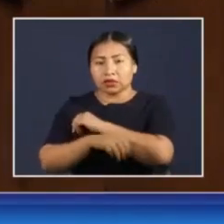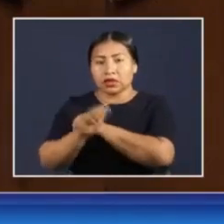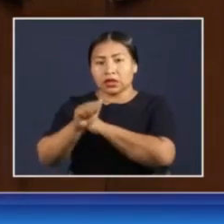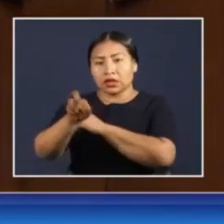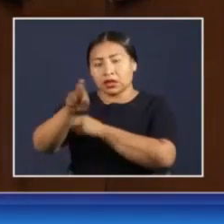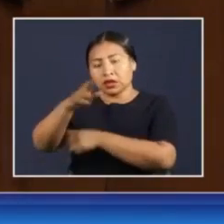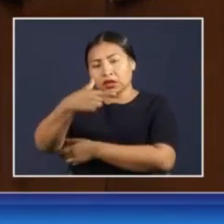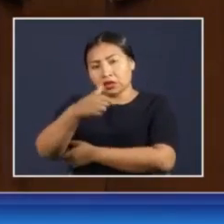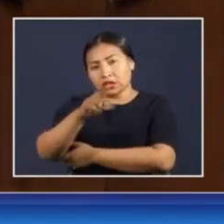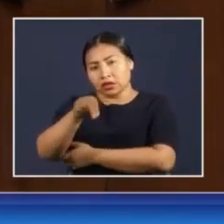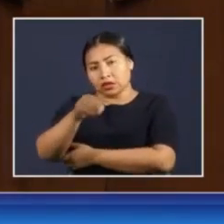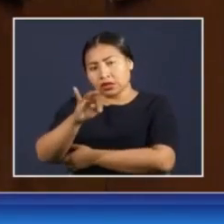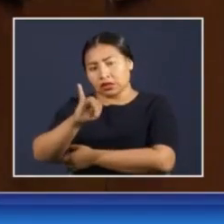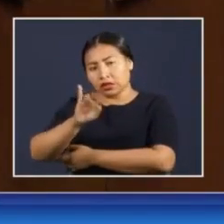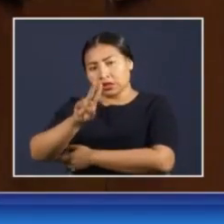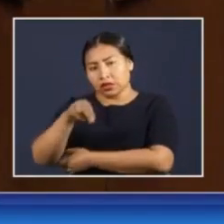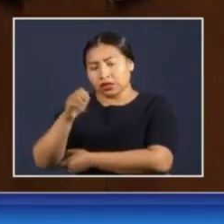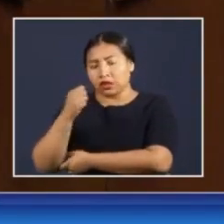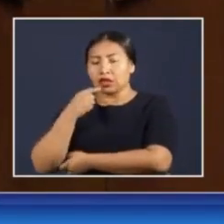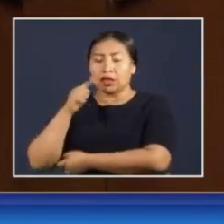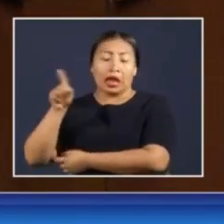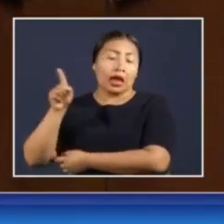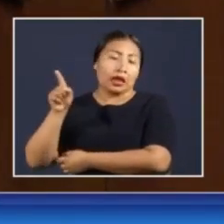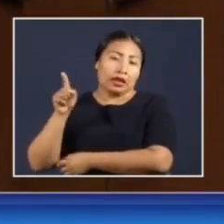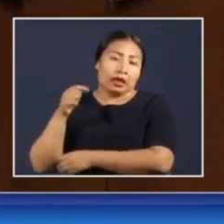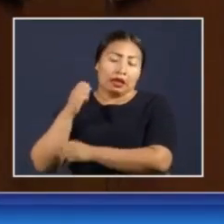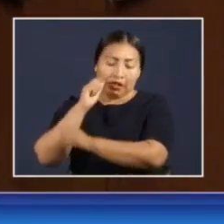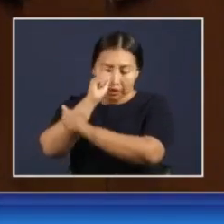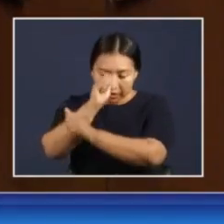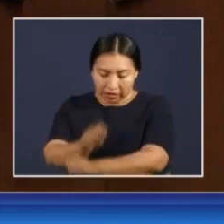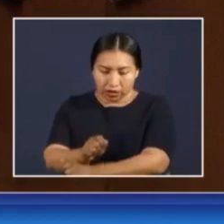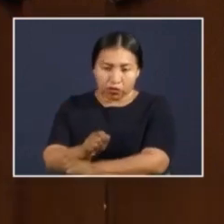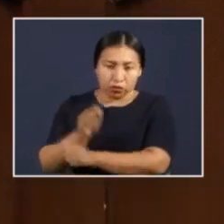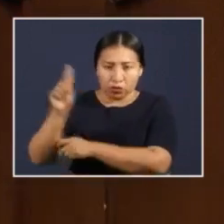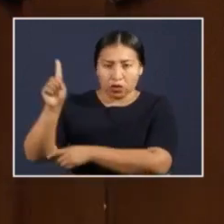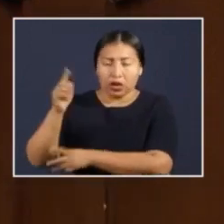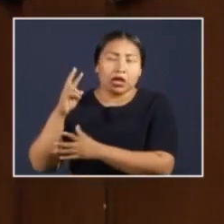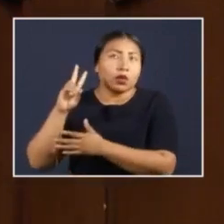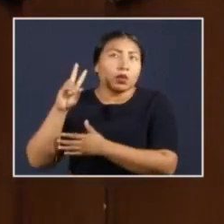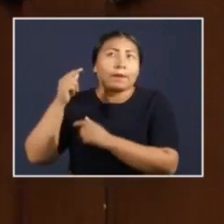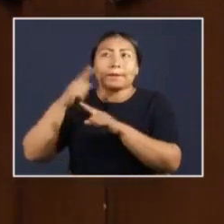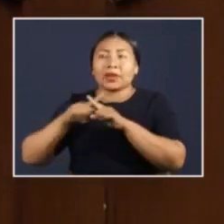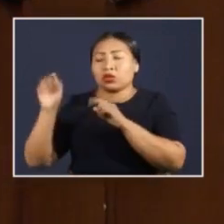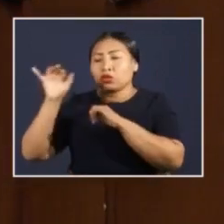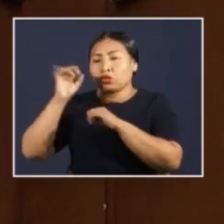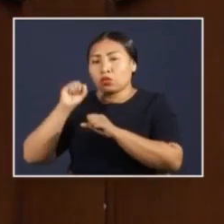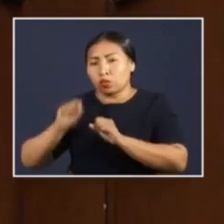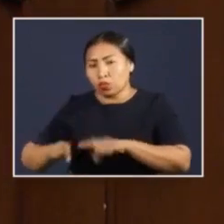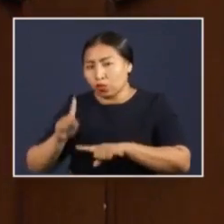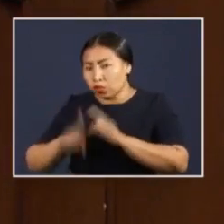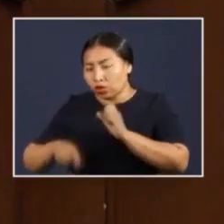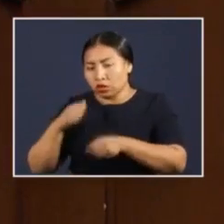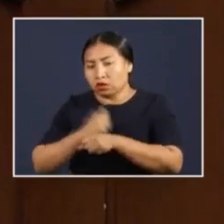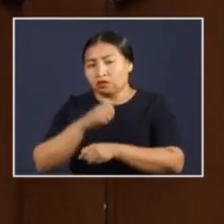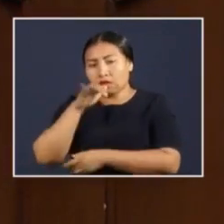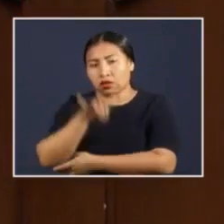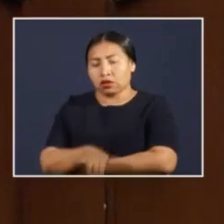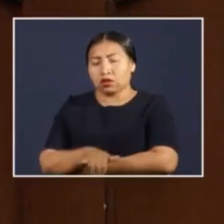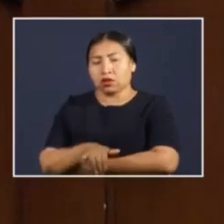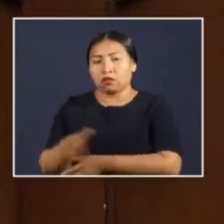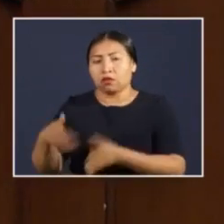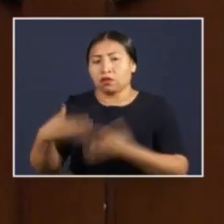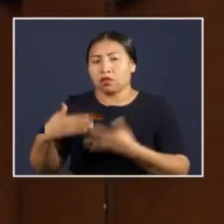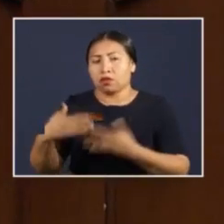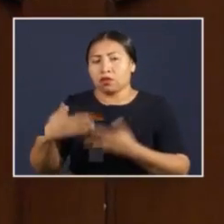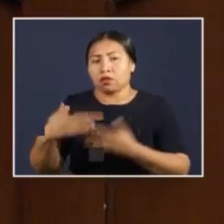estaríamos perdiendo capital u más capital humano porque hoy en día no existe un lugar donde ellos puedan